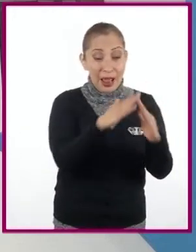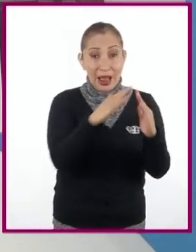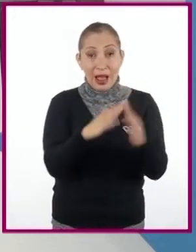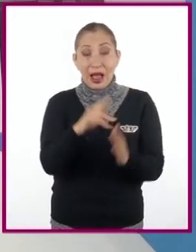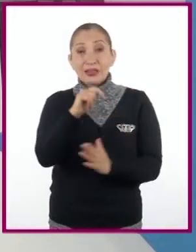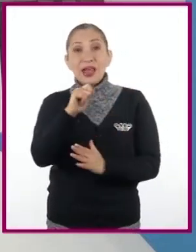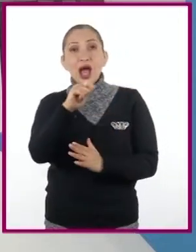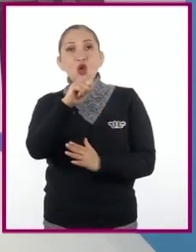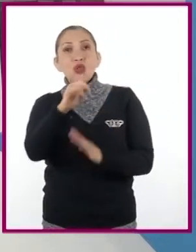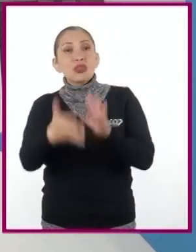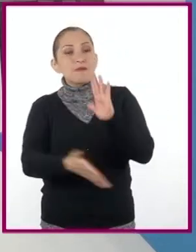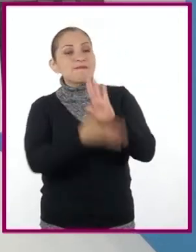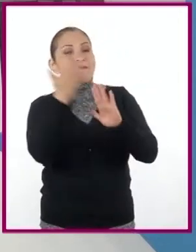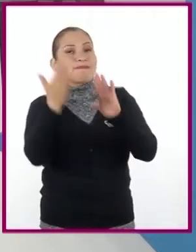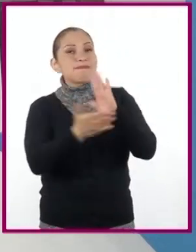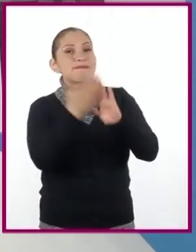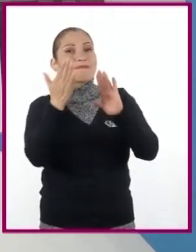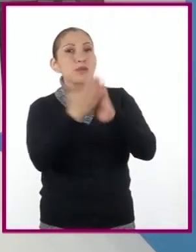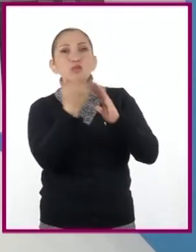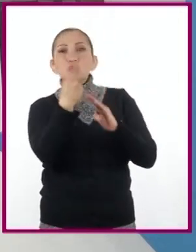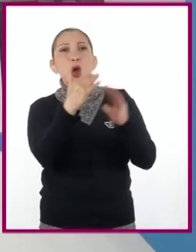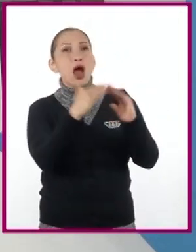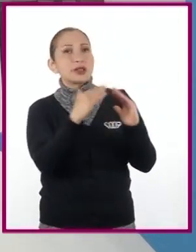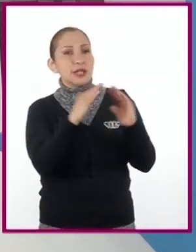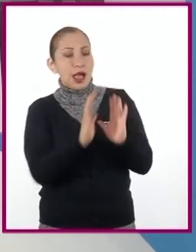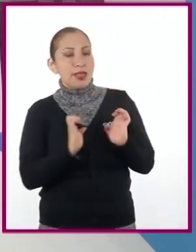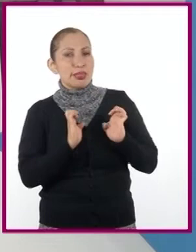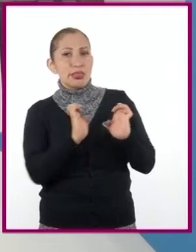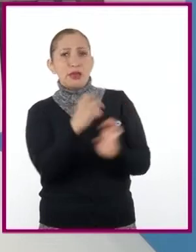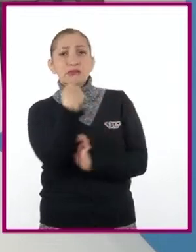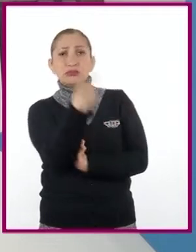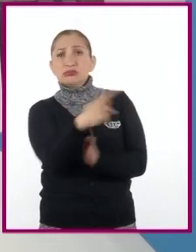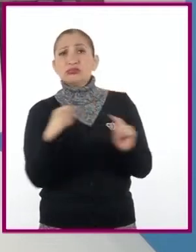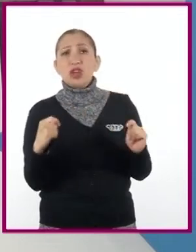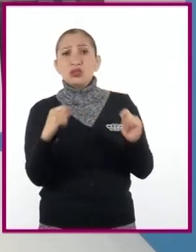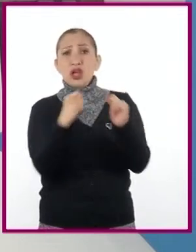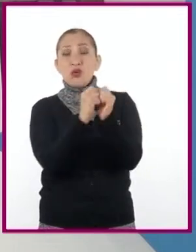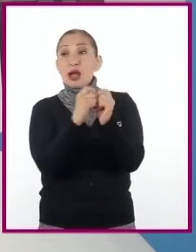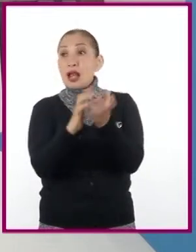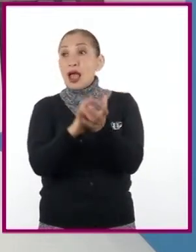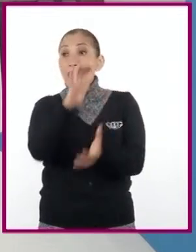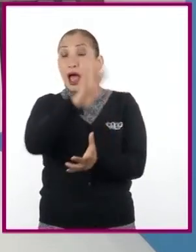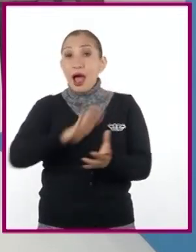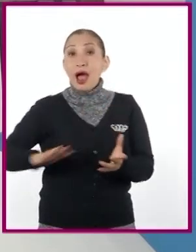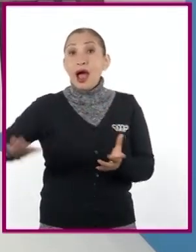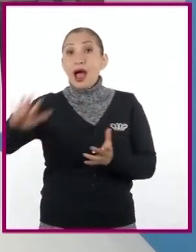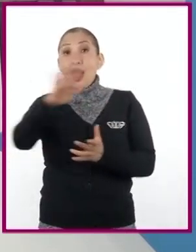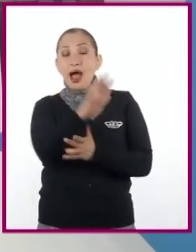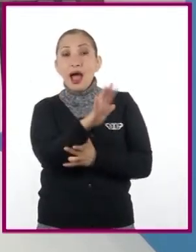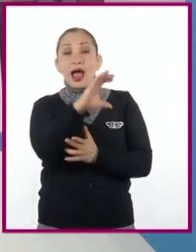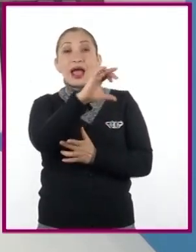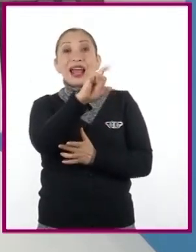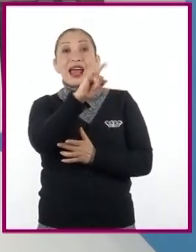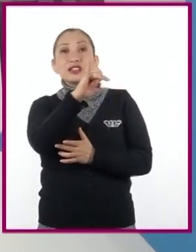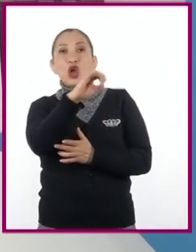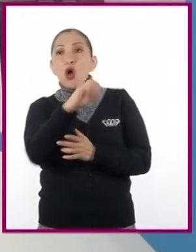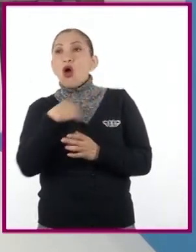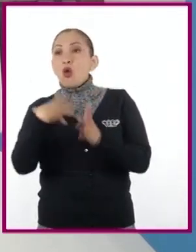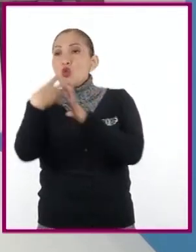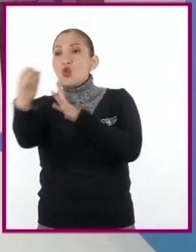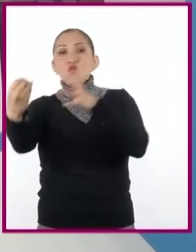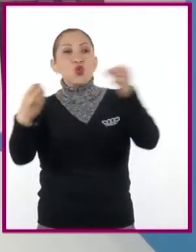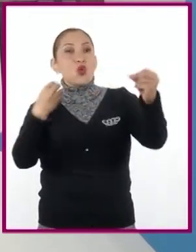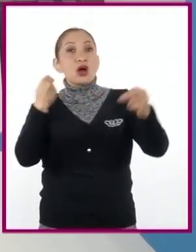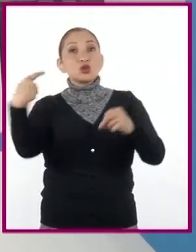talud sus edificaciones domésticas, estilo arquitectónico que la gran metrópolis de Clásico generalizó en